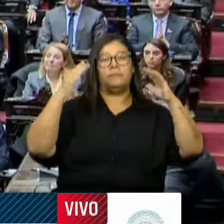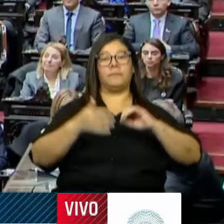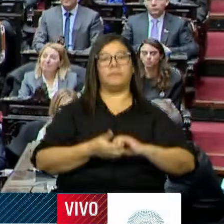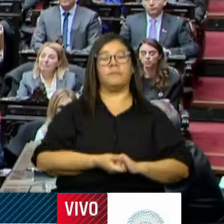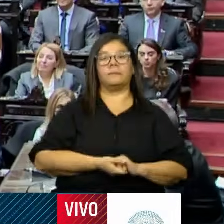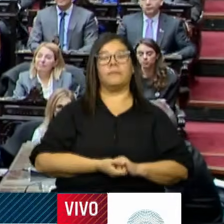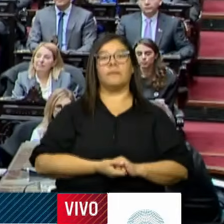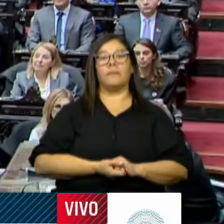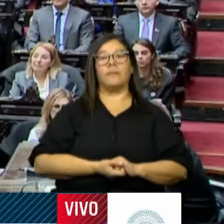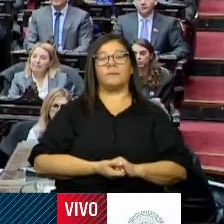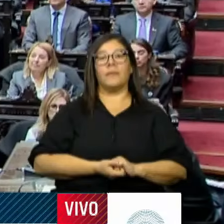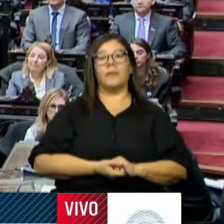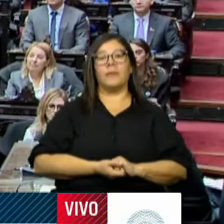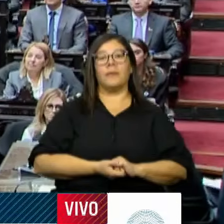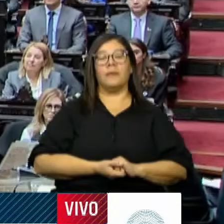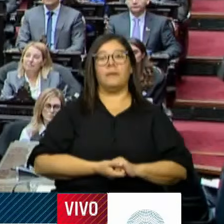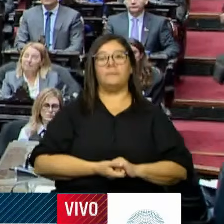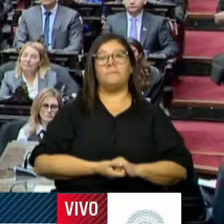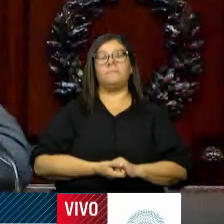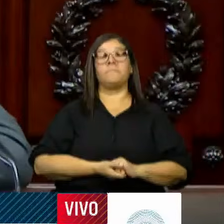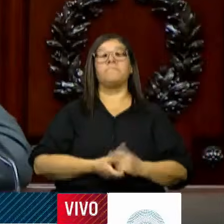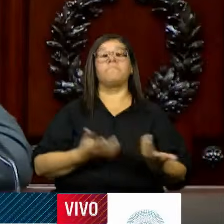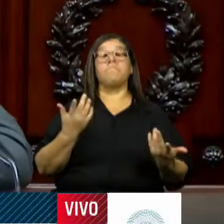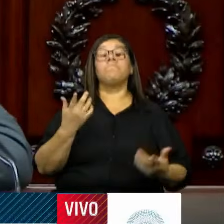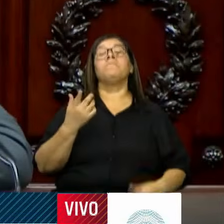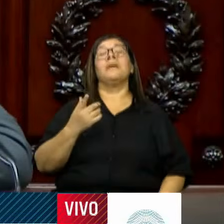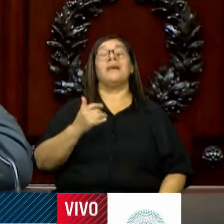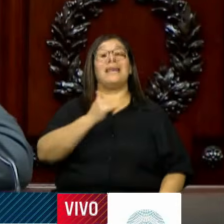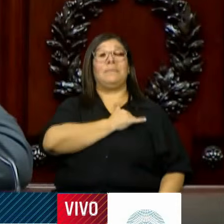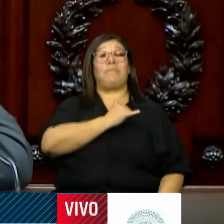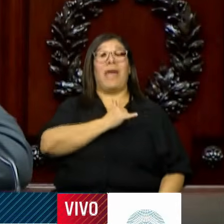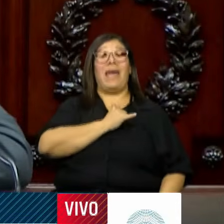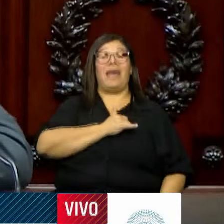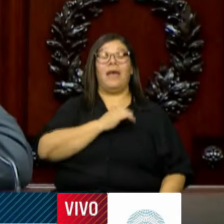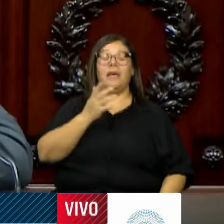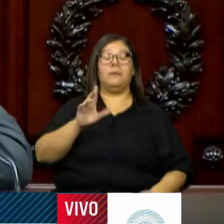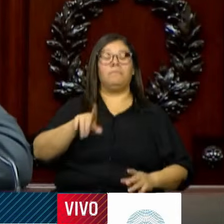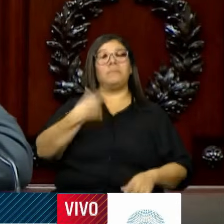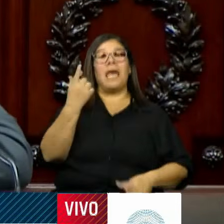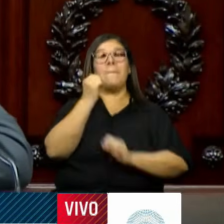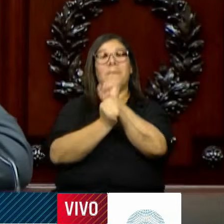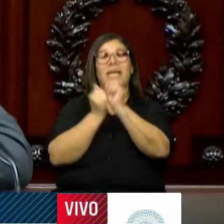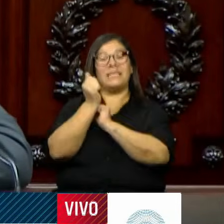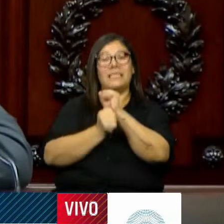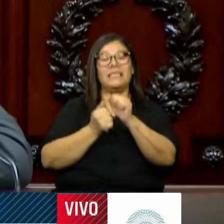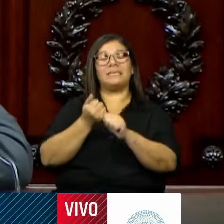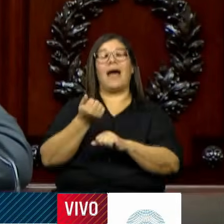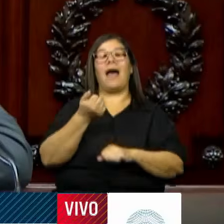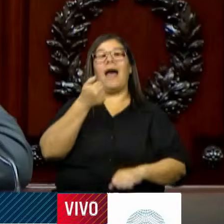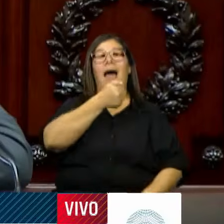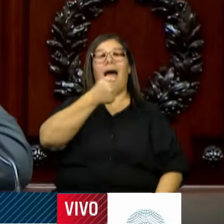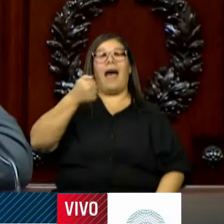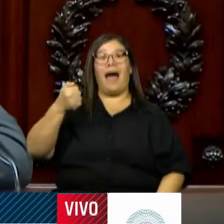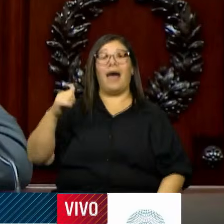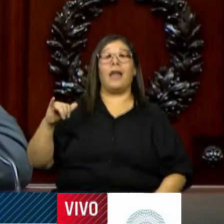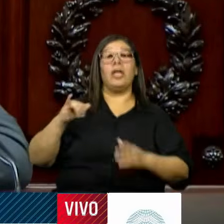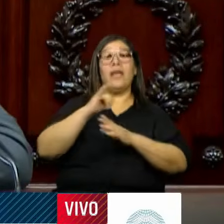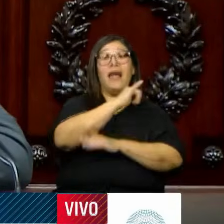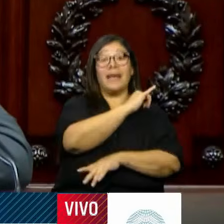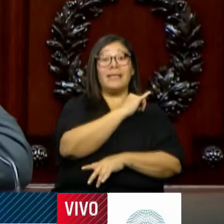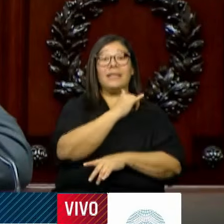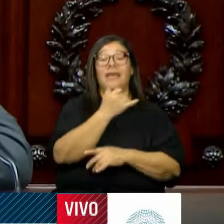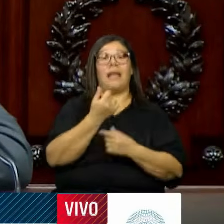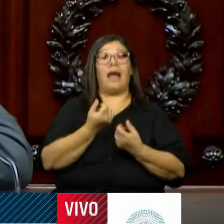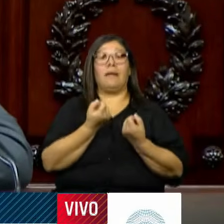Por primera vez, desde su reestatización en 2008, Aerolíneas Argentinas no recibió ningún peso